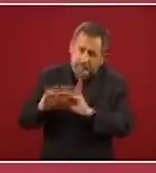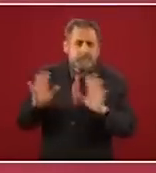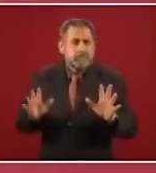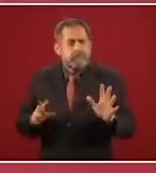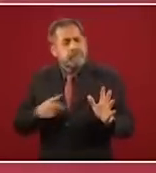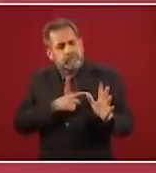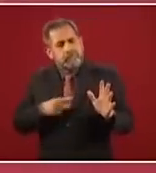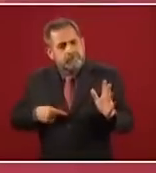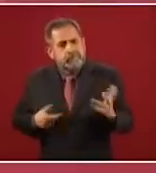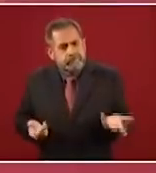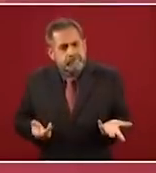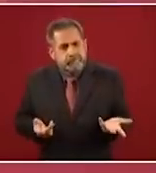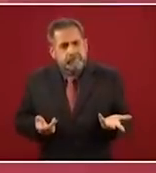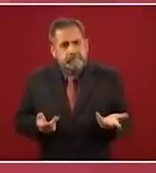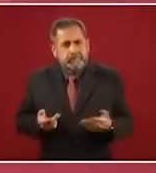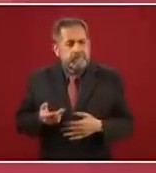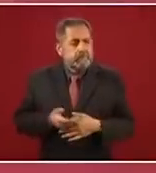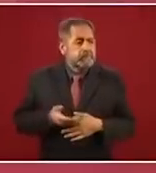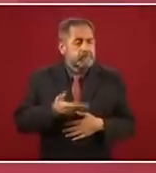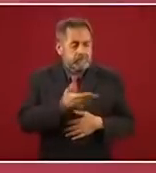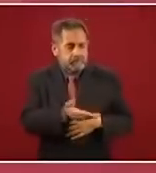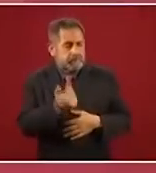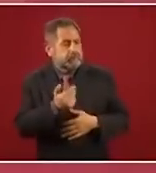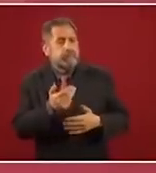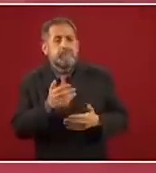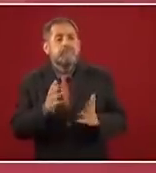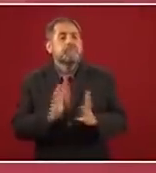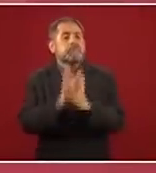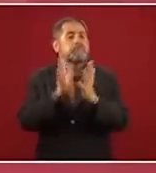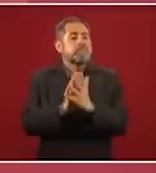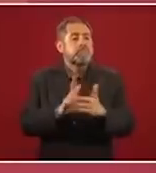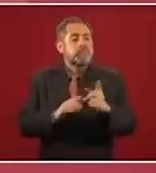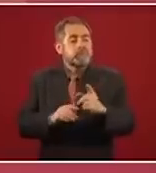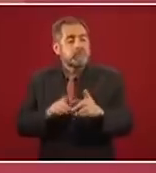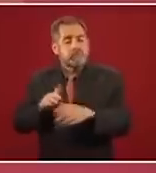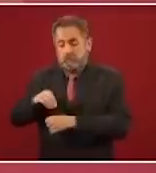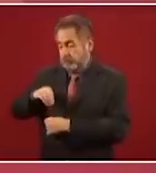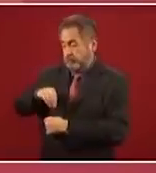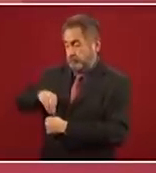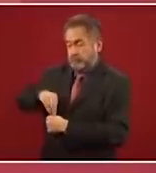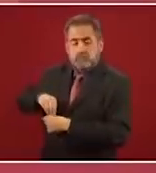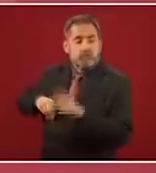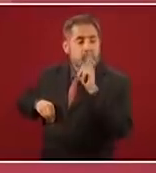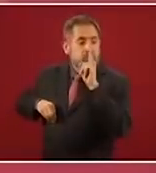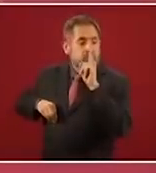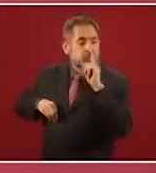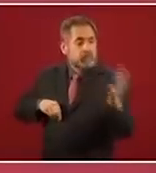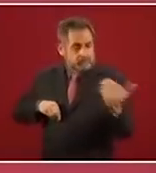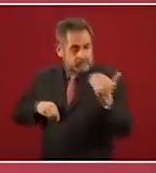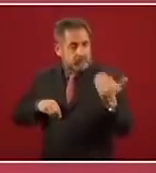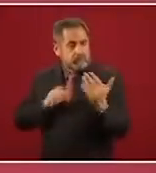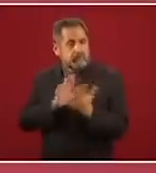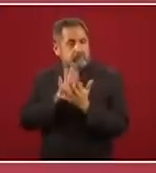contribuye. No se le puede pedir participación a la gente si no tienen información.